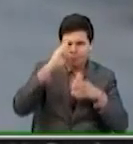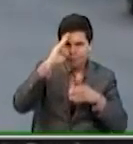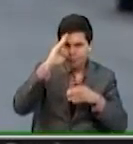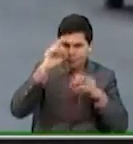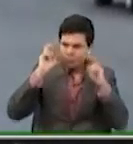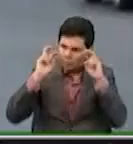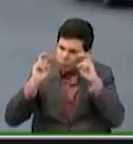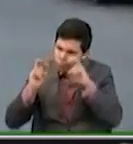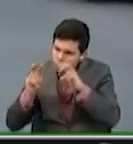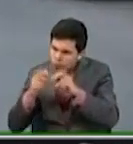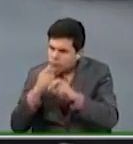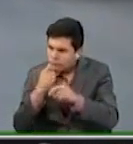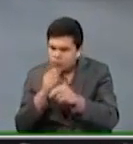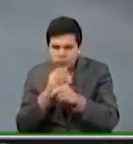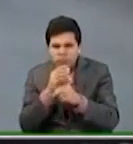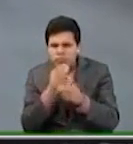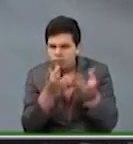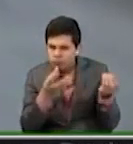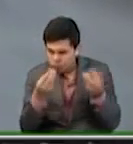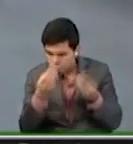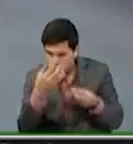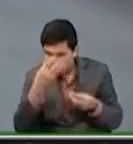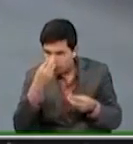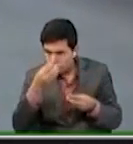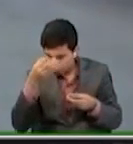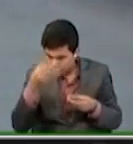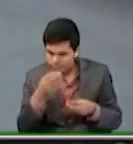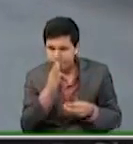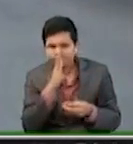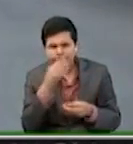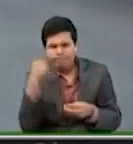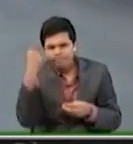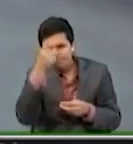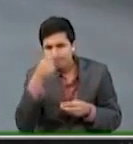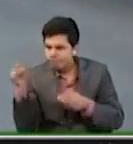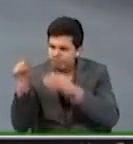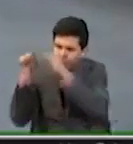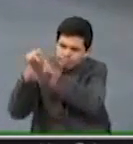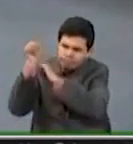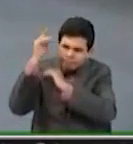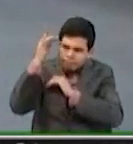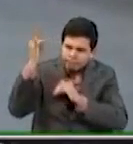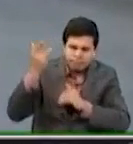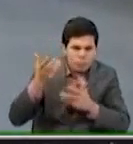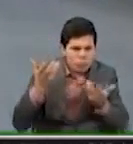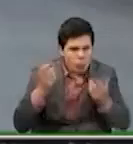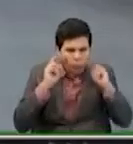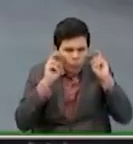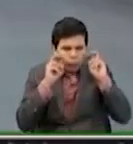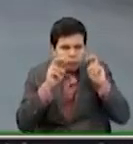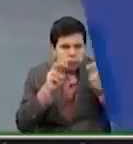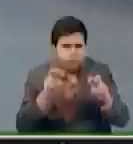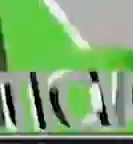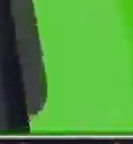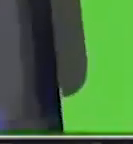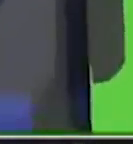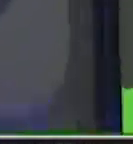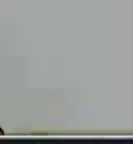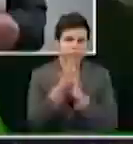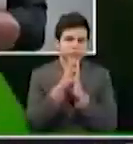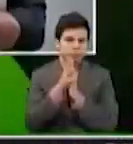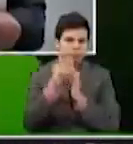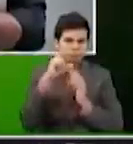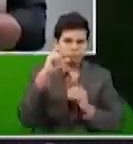de las autoridades, quienes trabajan para seguir contrarrestando el accionar delincuencial en cada uno de los sectores de la capital de Norte de Santander. Por el momento es todo lo que